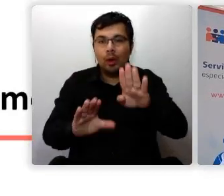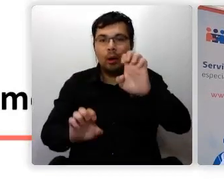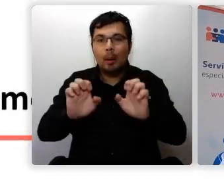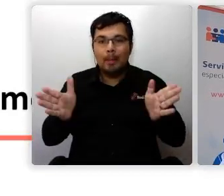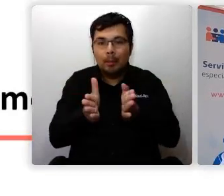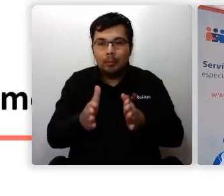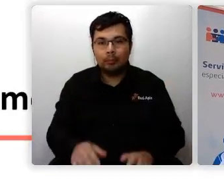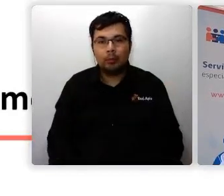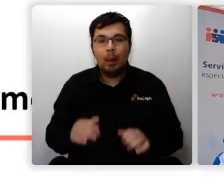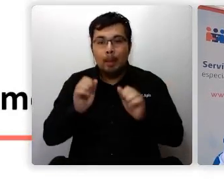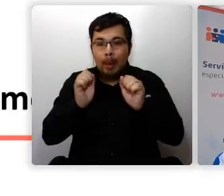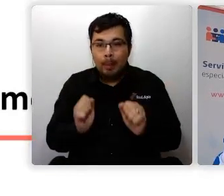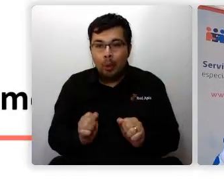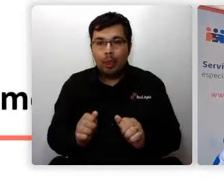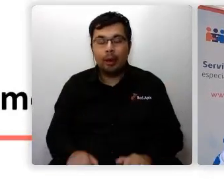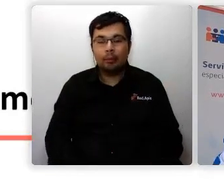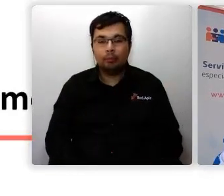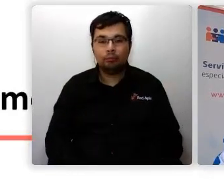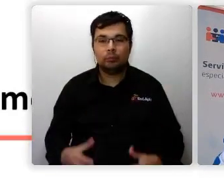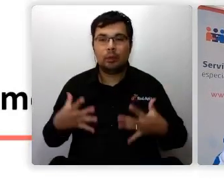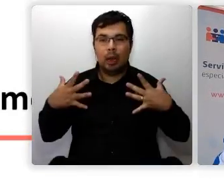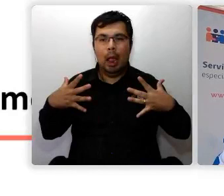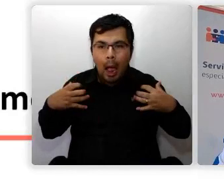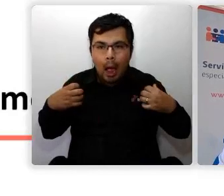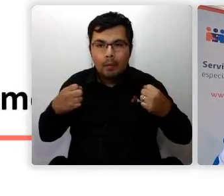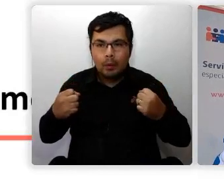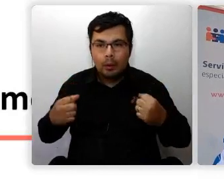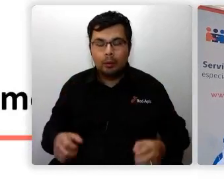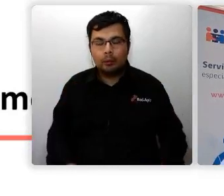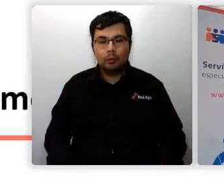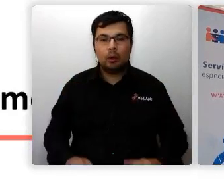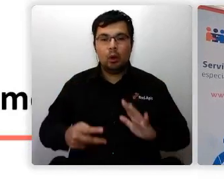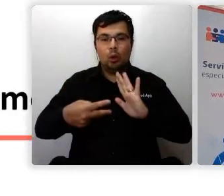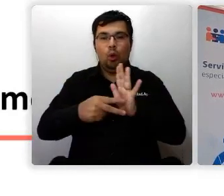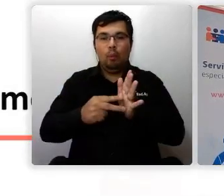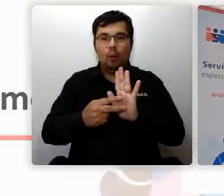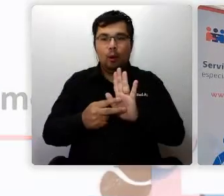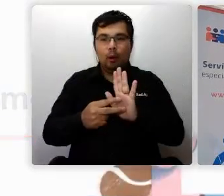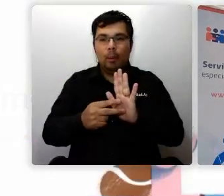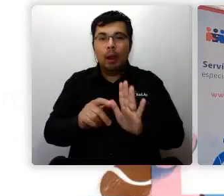poder afrontar de la mejor forma los problemas que tenga frente al impuesto interno.